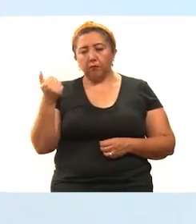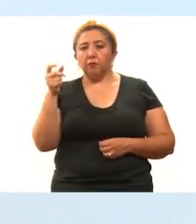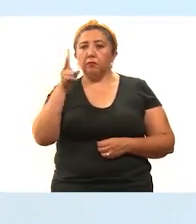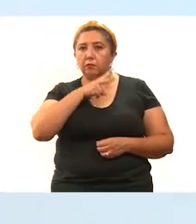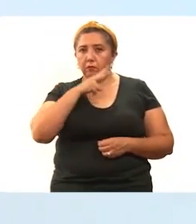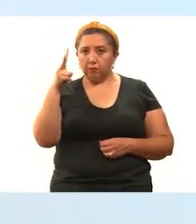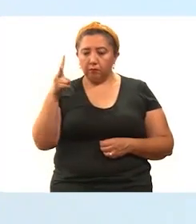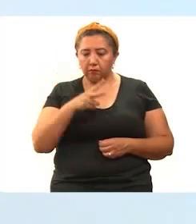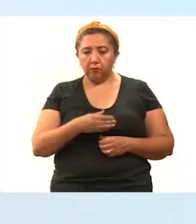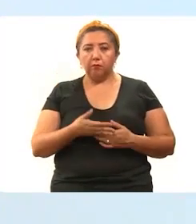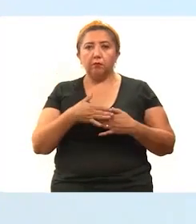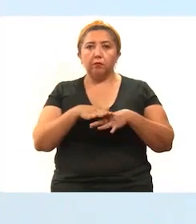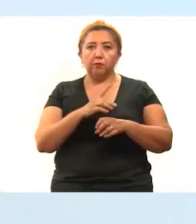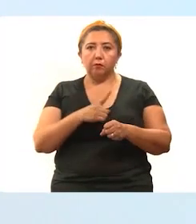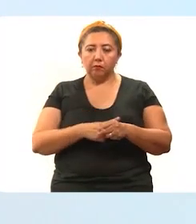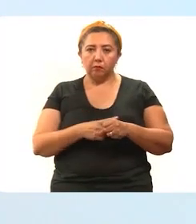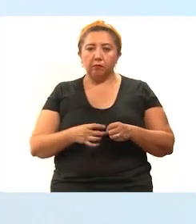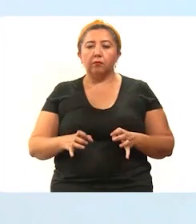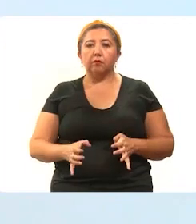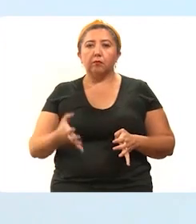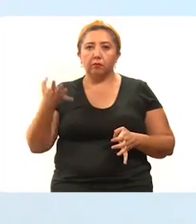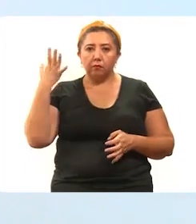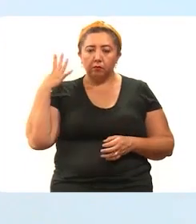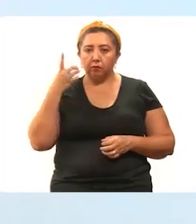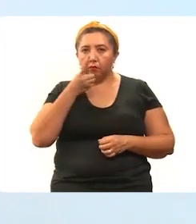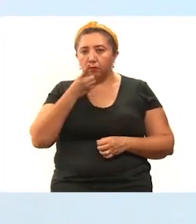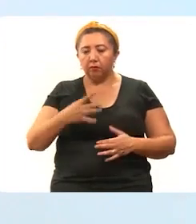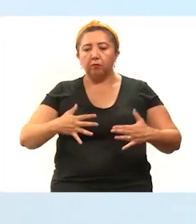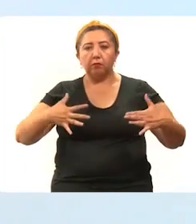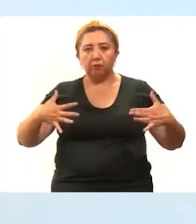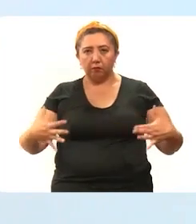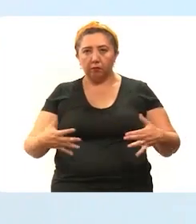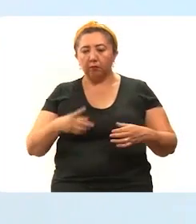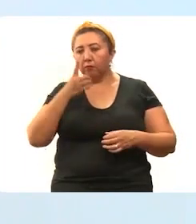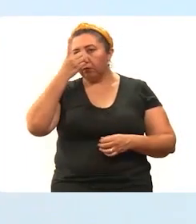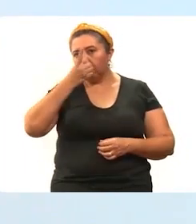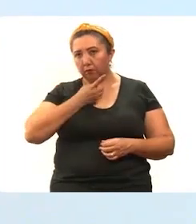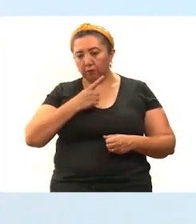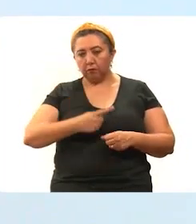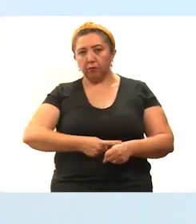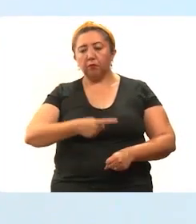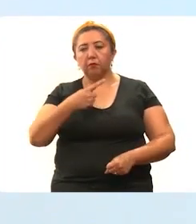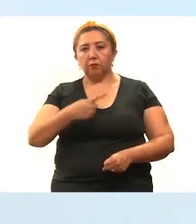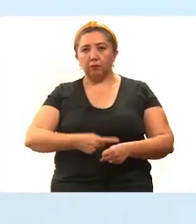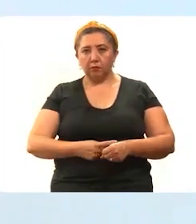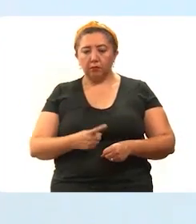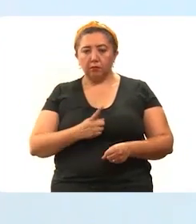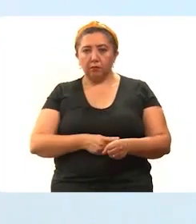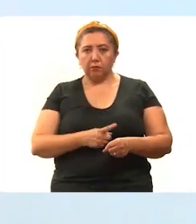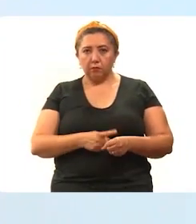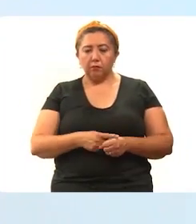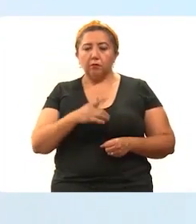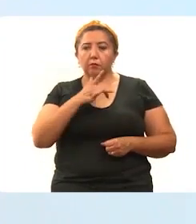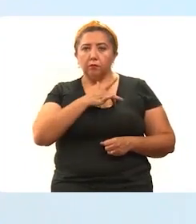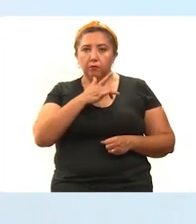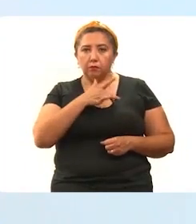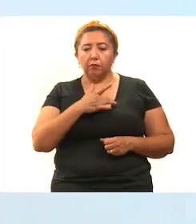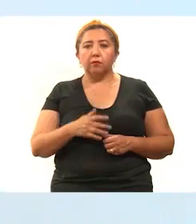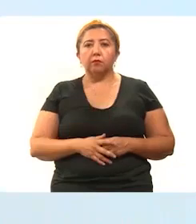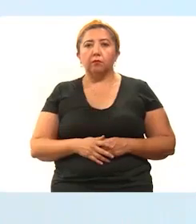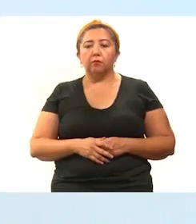Valladolid. Entre sus principales enfermedades se encontraban obesidad, diabetes, hipertensión y enfermedad